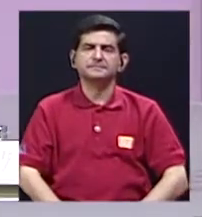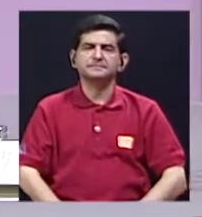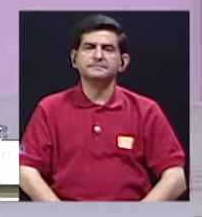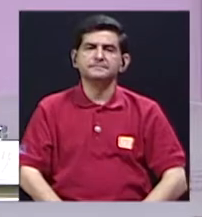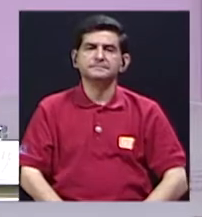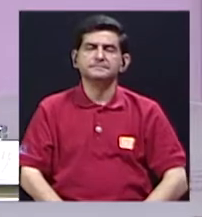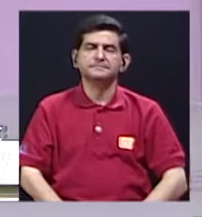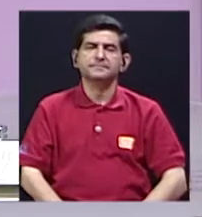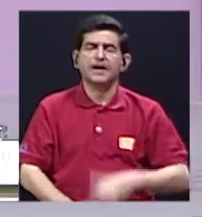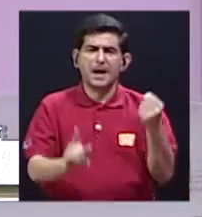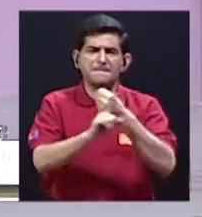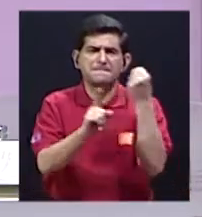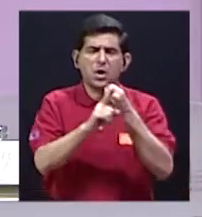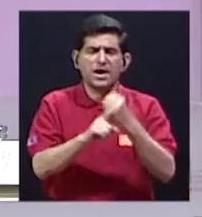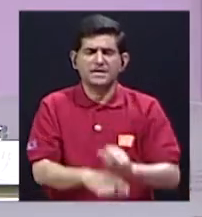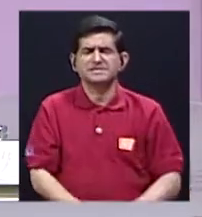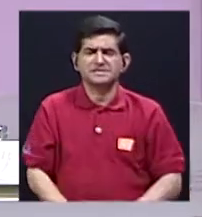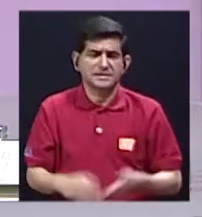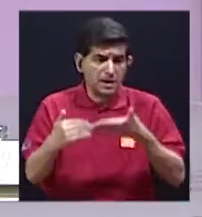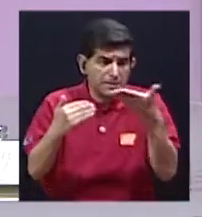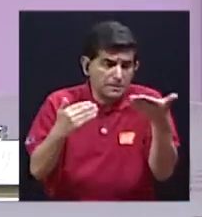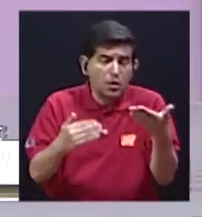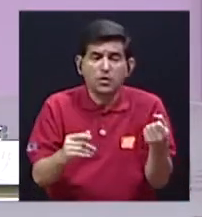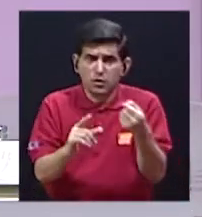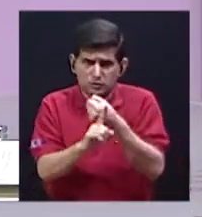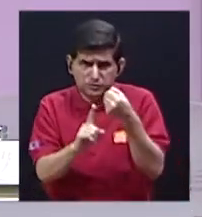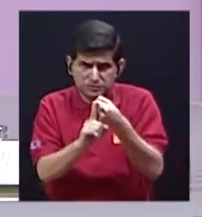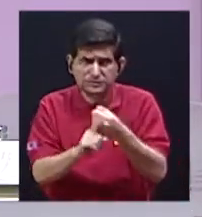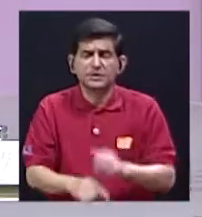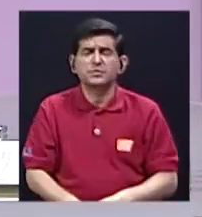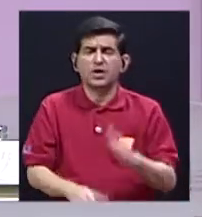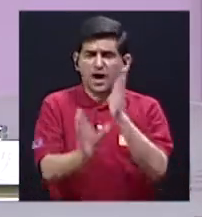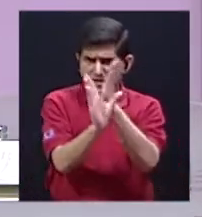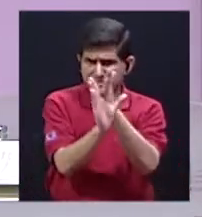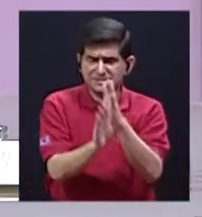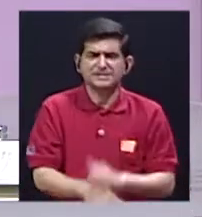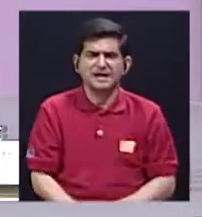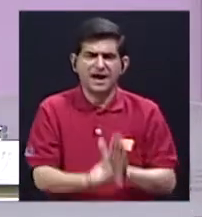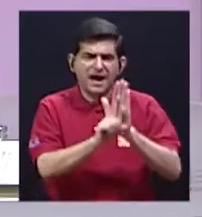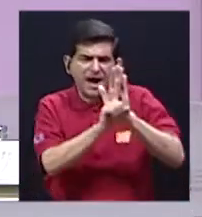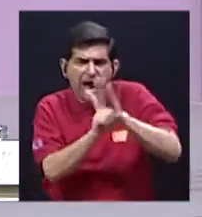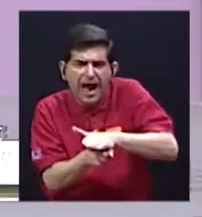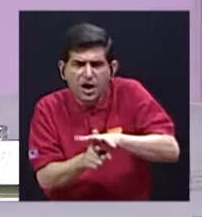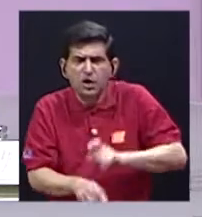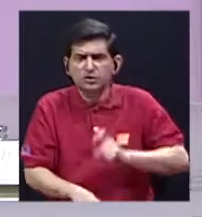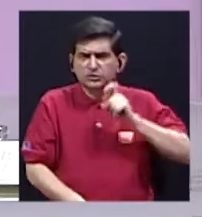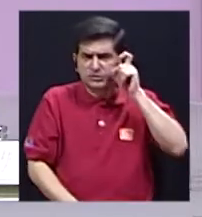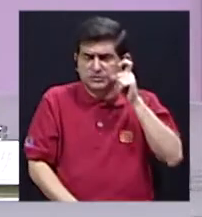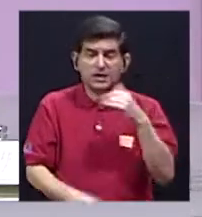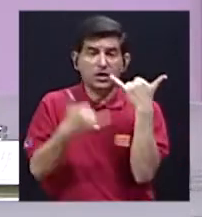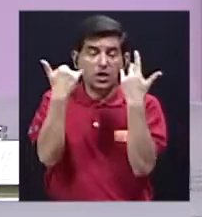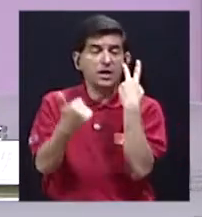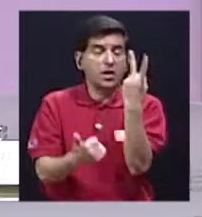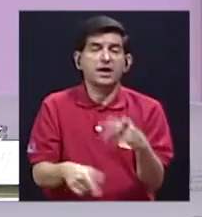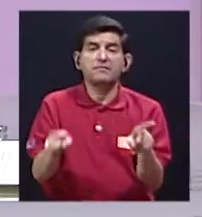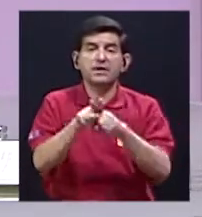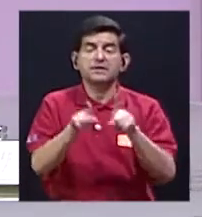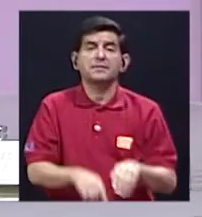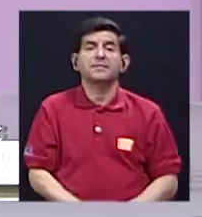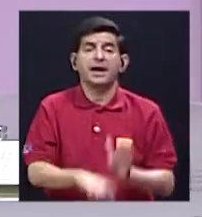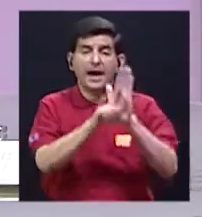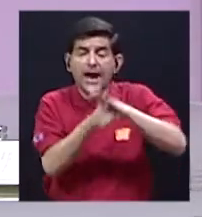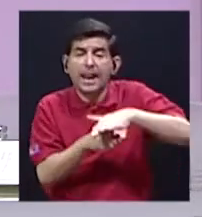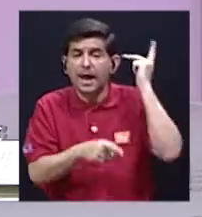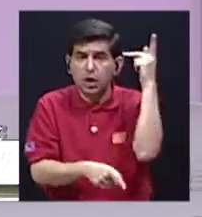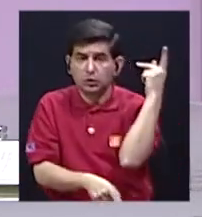la violencia patrimonial la violencia psicológica el acoso sexual y ahora estamos viendo el acoso político